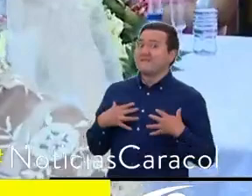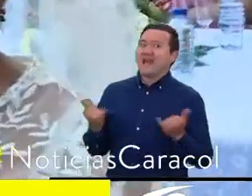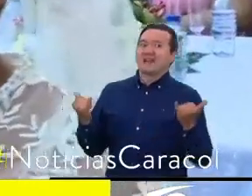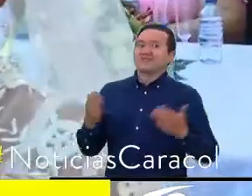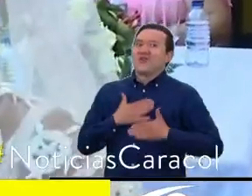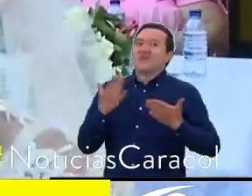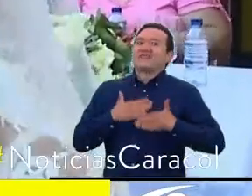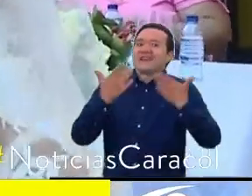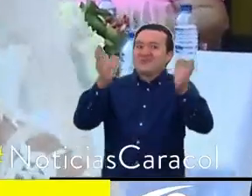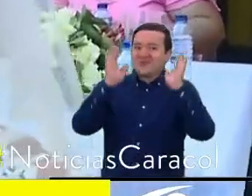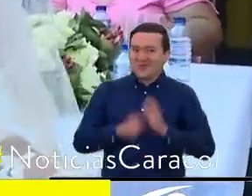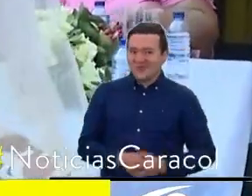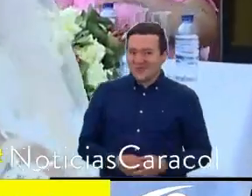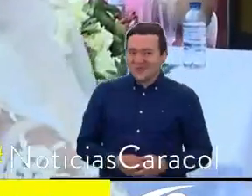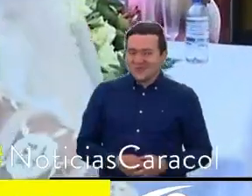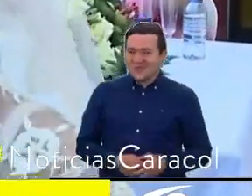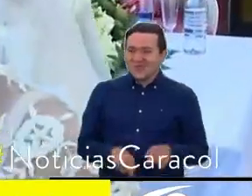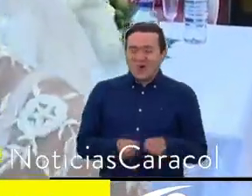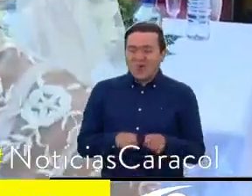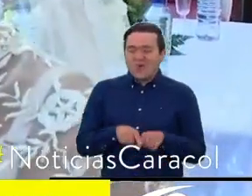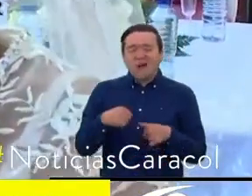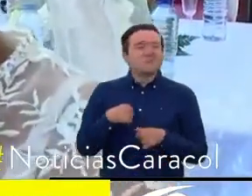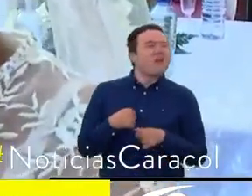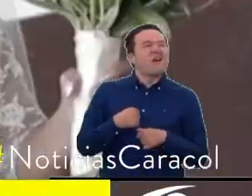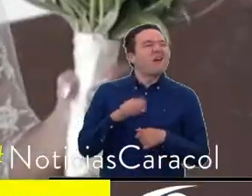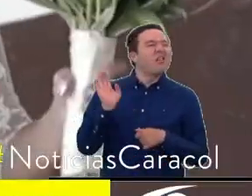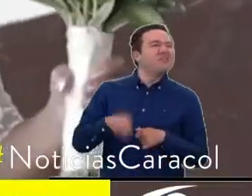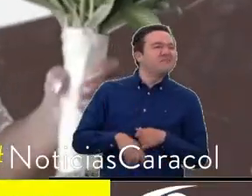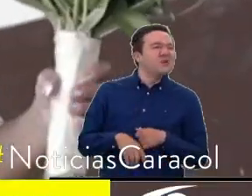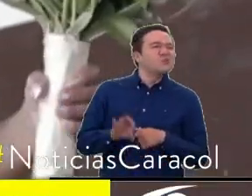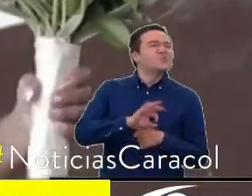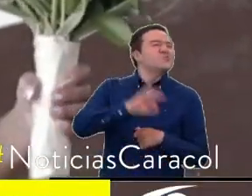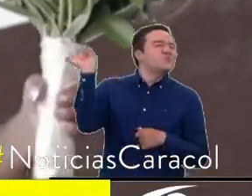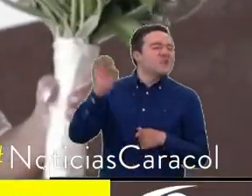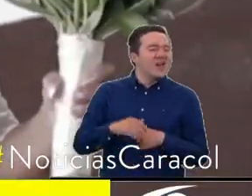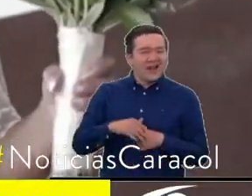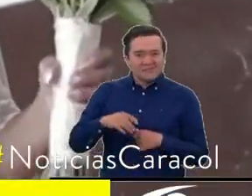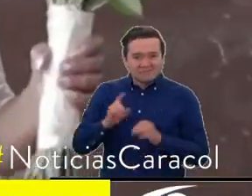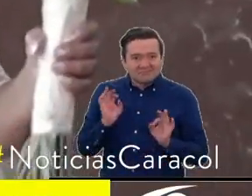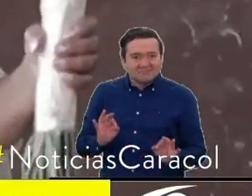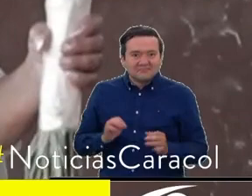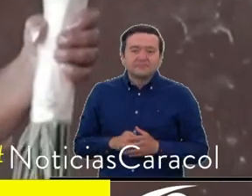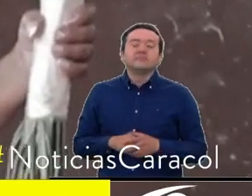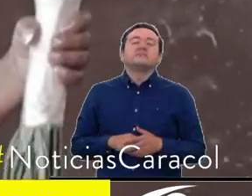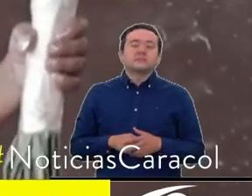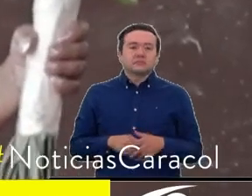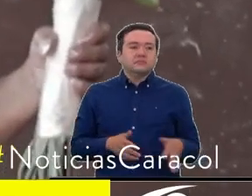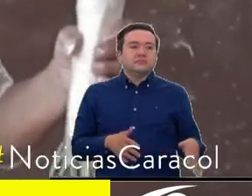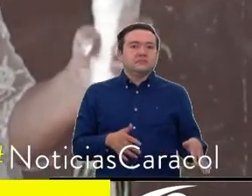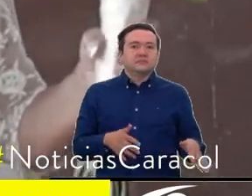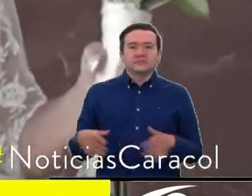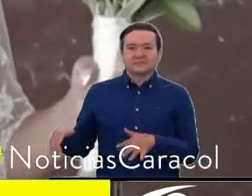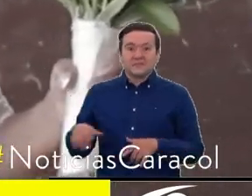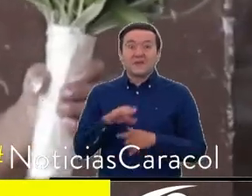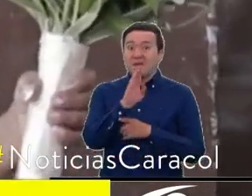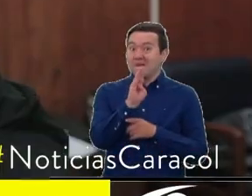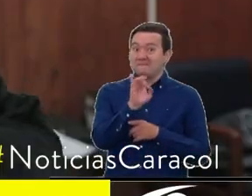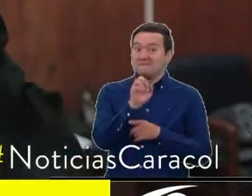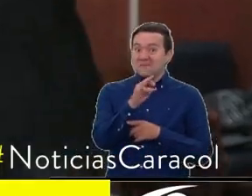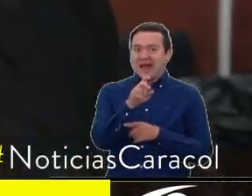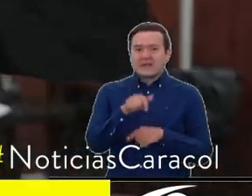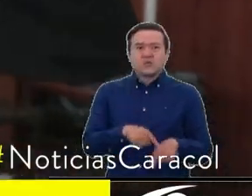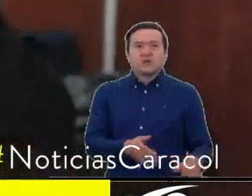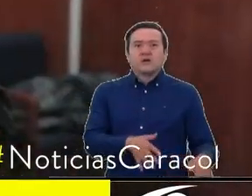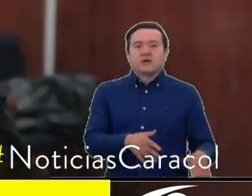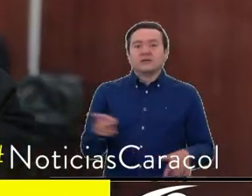contenta, porque esto no lo esperaba yo nunca. Los nervios no se escaparon. A Berta le temblaba todo y a